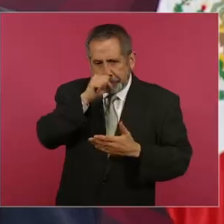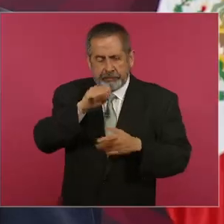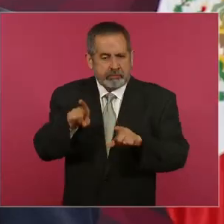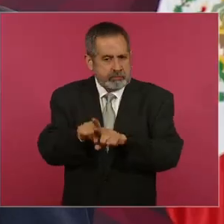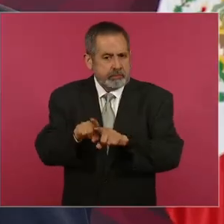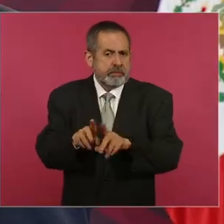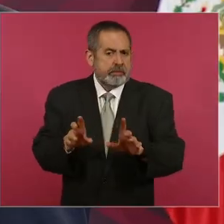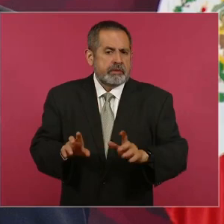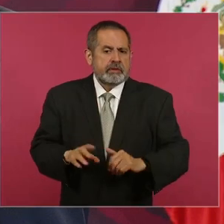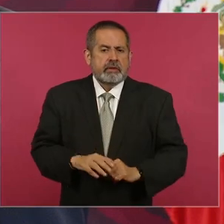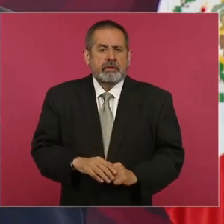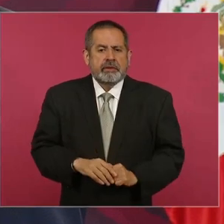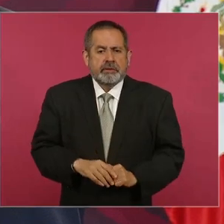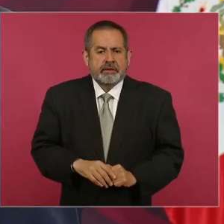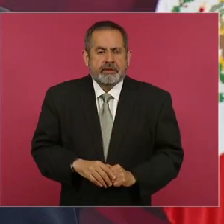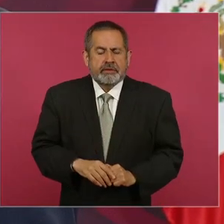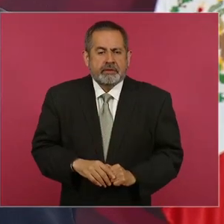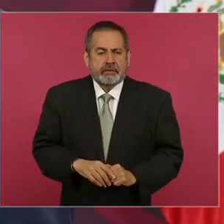sea,